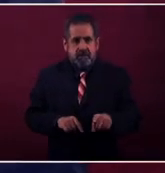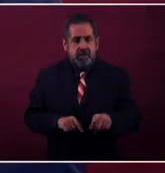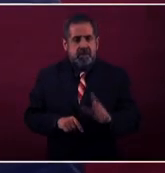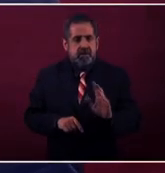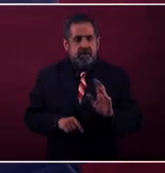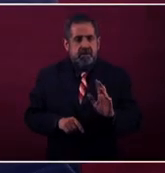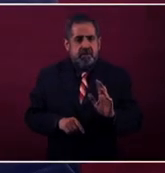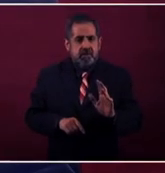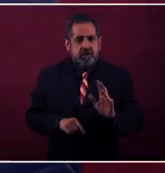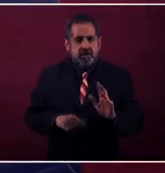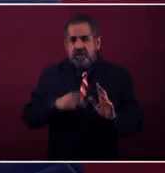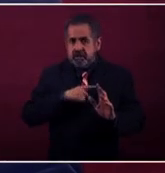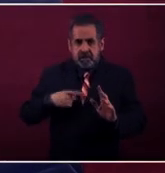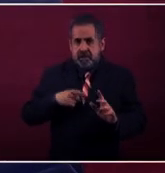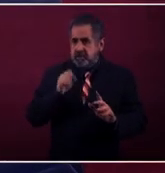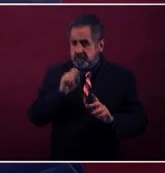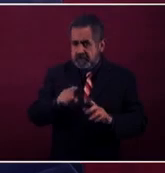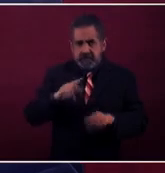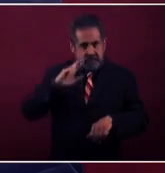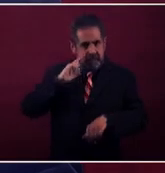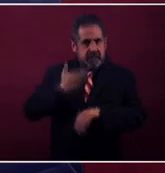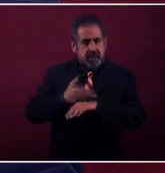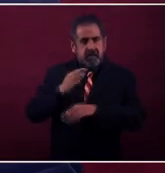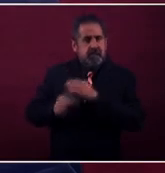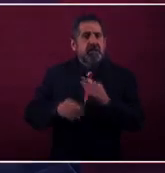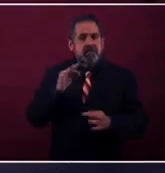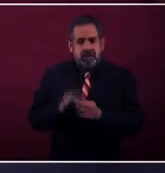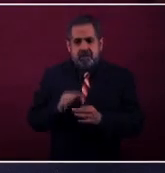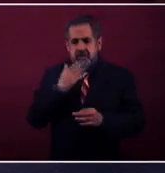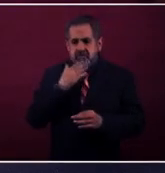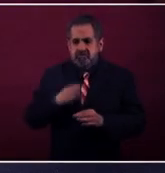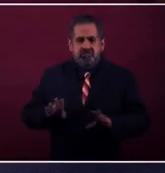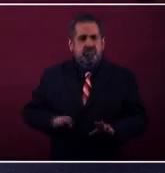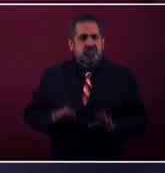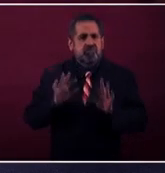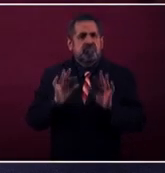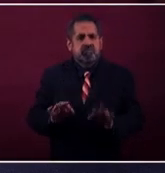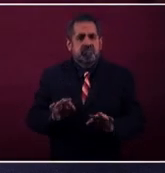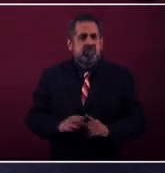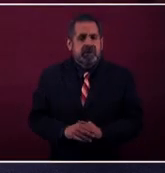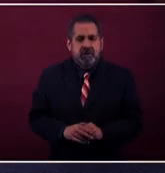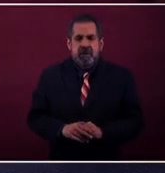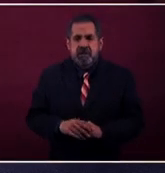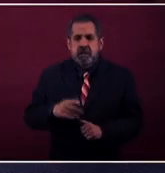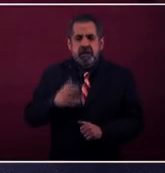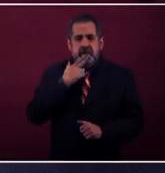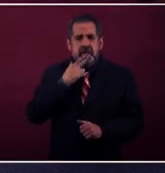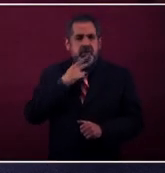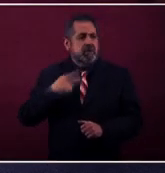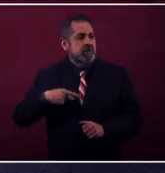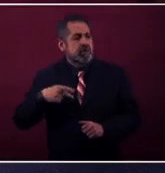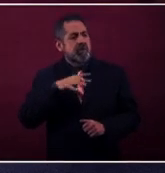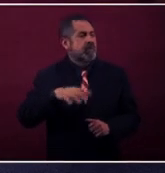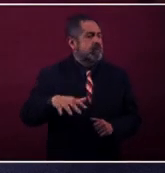siempre la responsabilidad y el interés general.